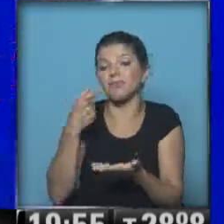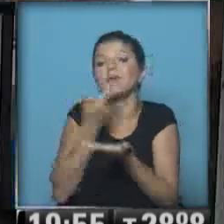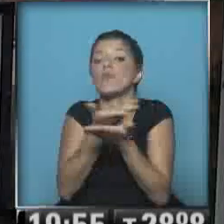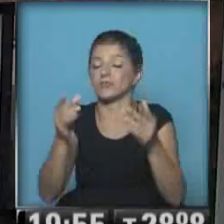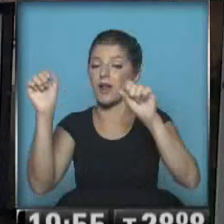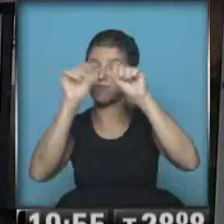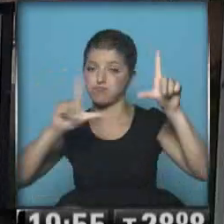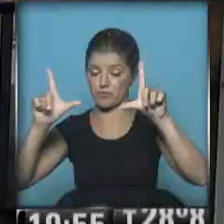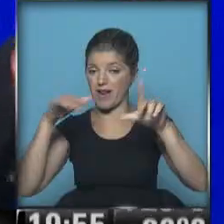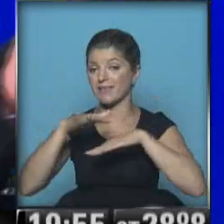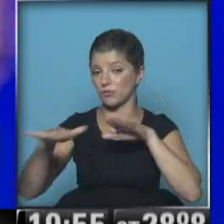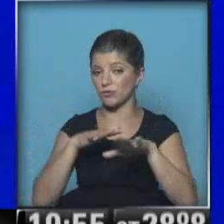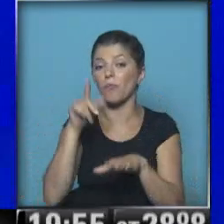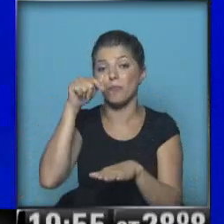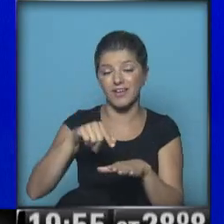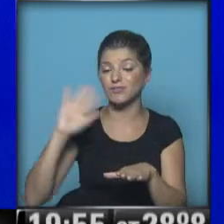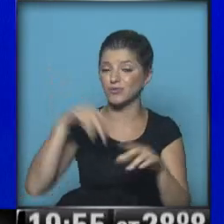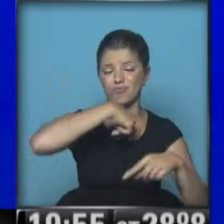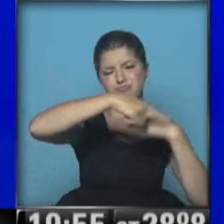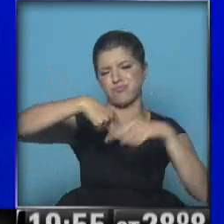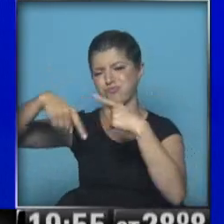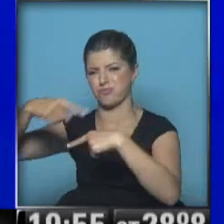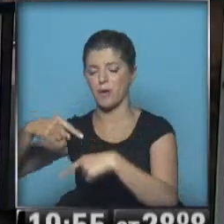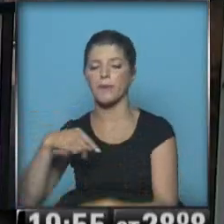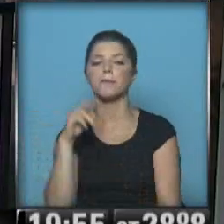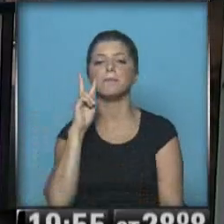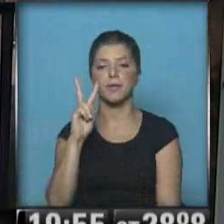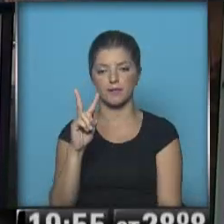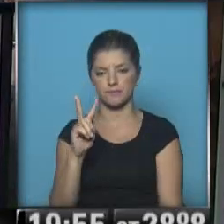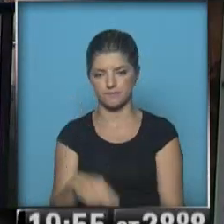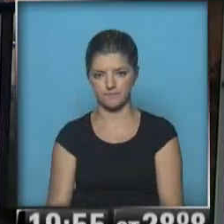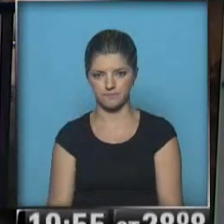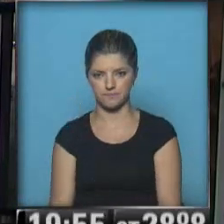está pasando, porque además esto está circulando por todos lados. Vamos a la nota, a ver.